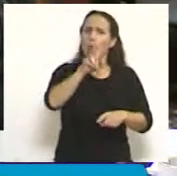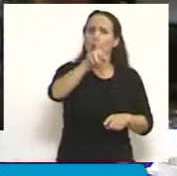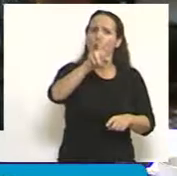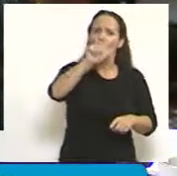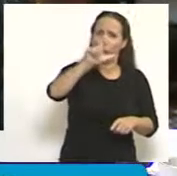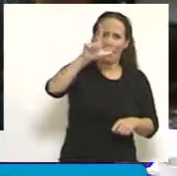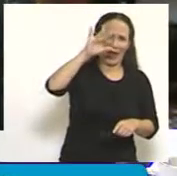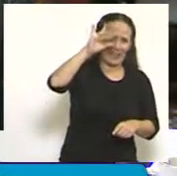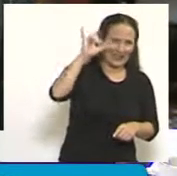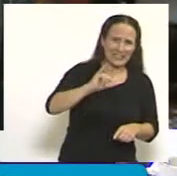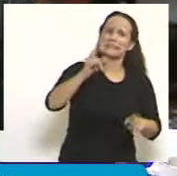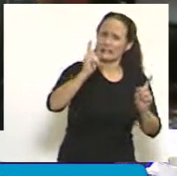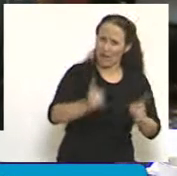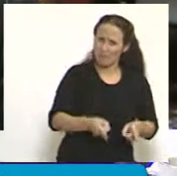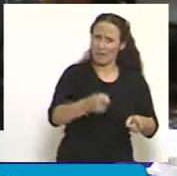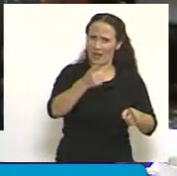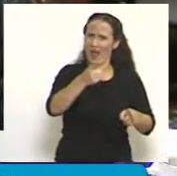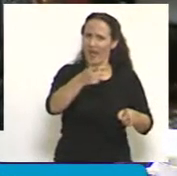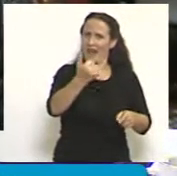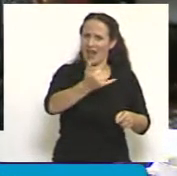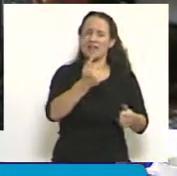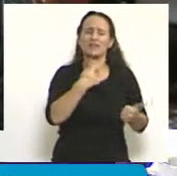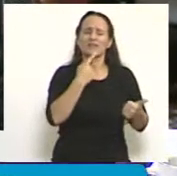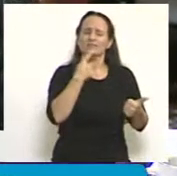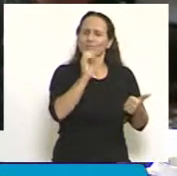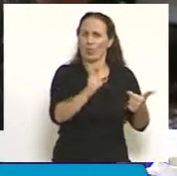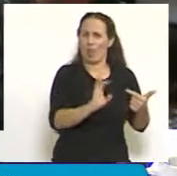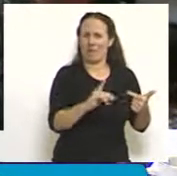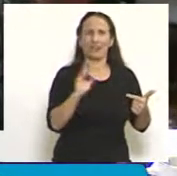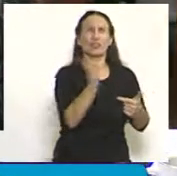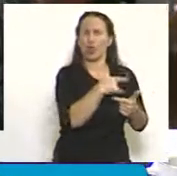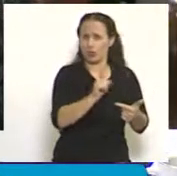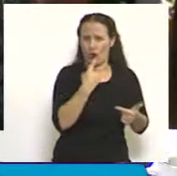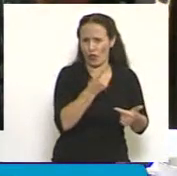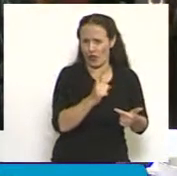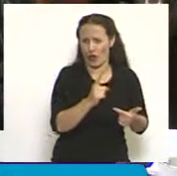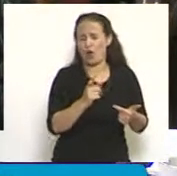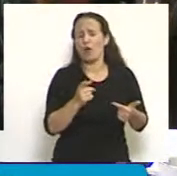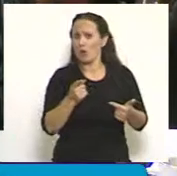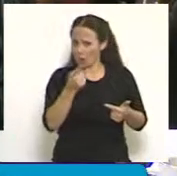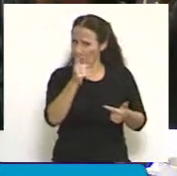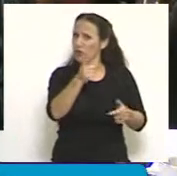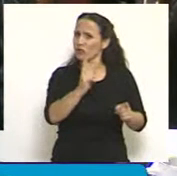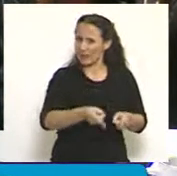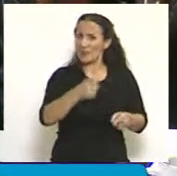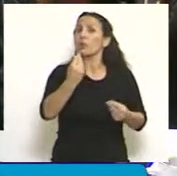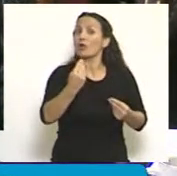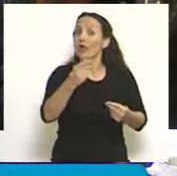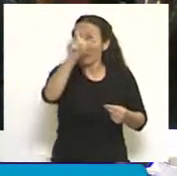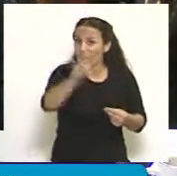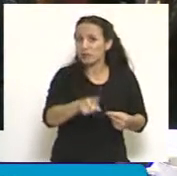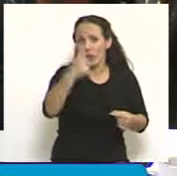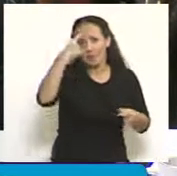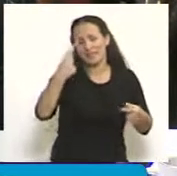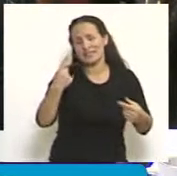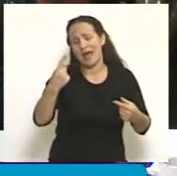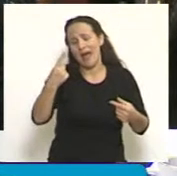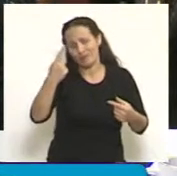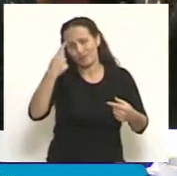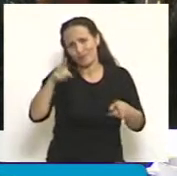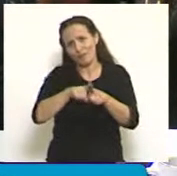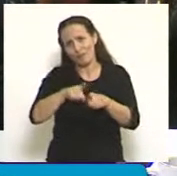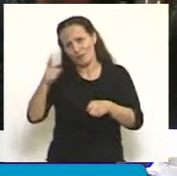analizar técnicamente la norma tal cual está y cómo se conceden las facultades, y después vamos a tratar de verlo conjuntamente